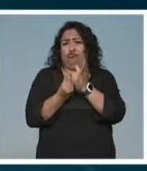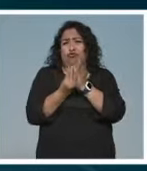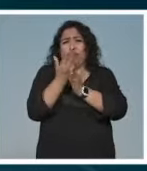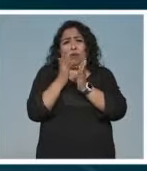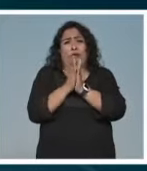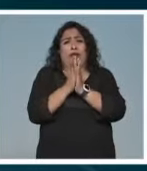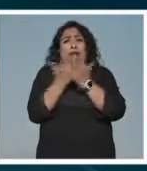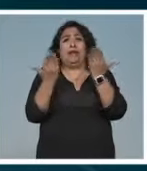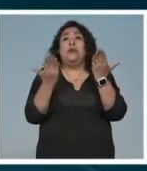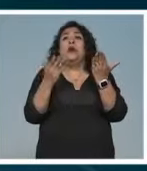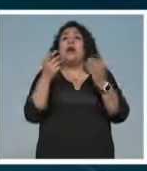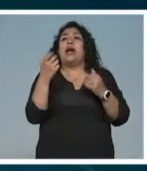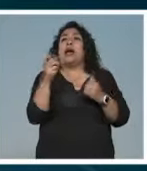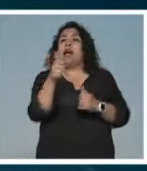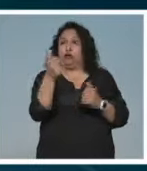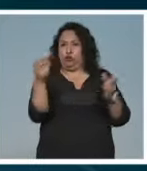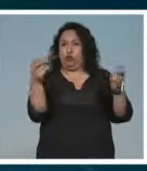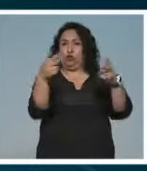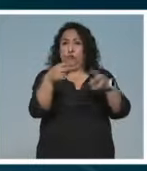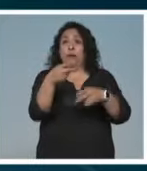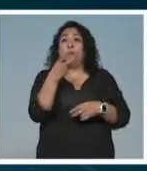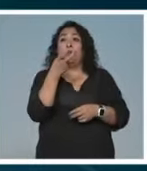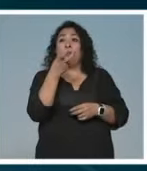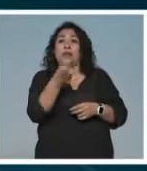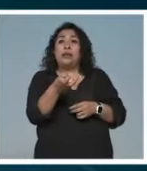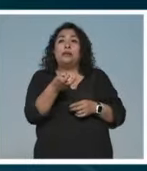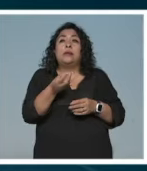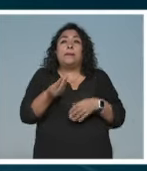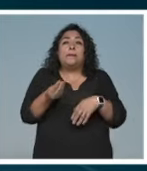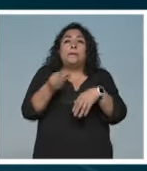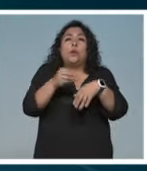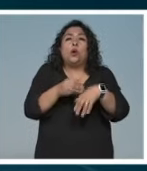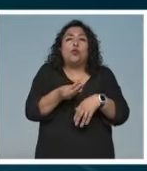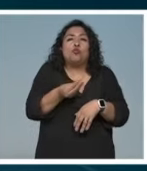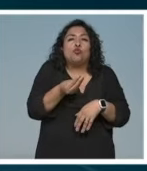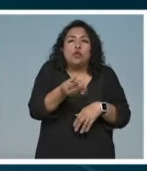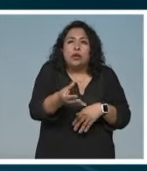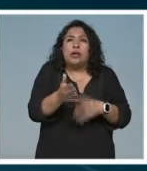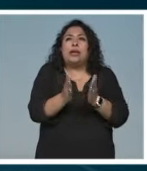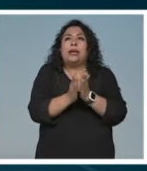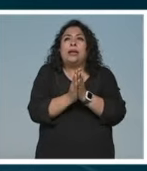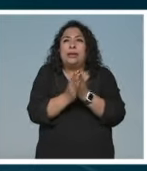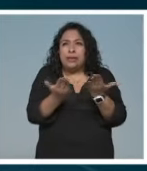póstuma, En Agosto Nos Vemos. Este pilón, esta novela,